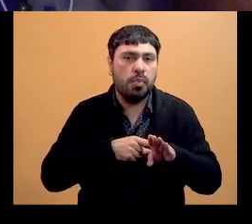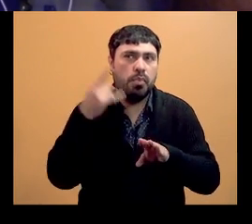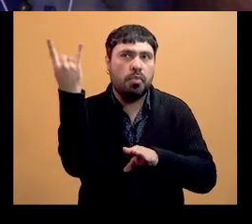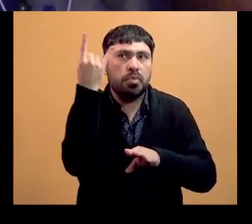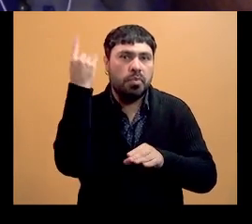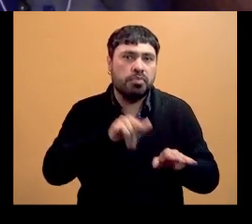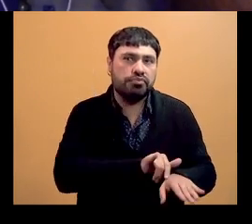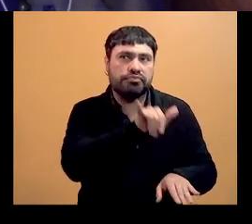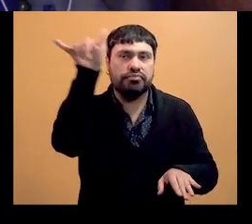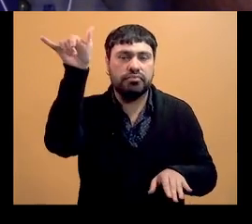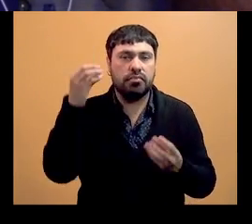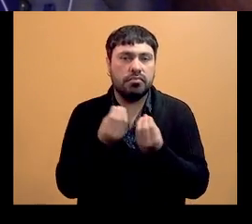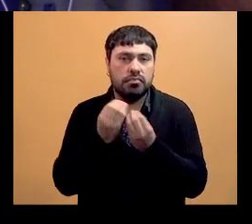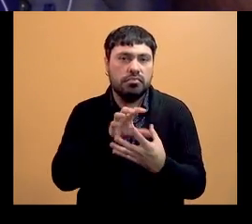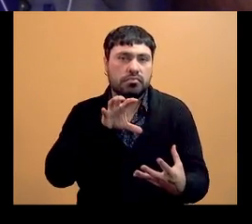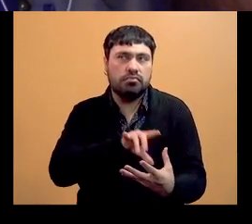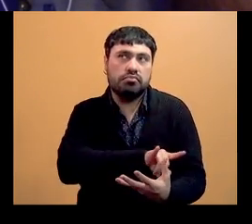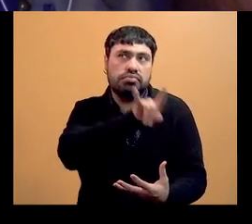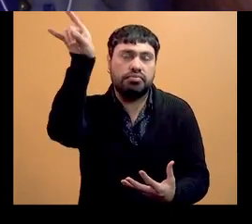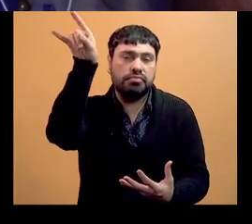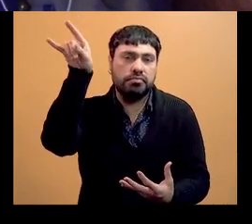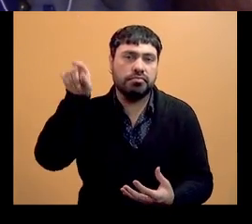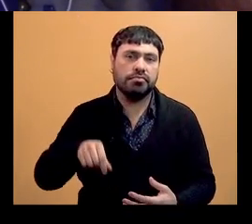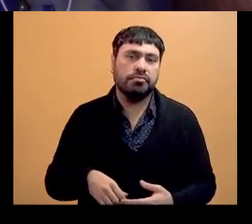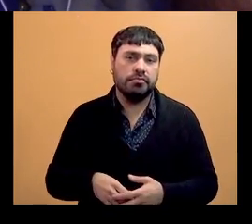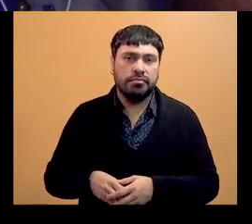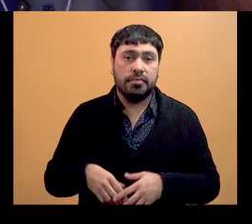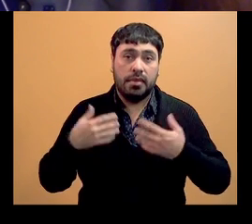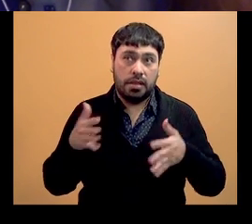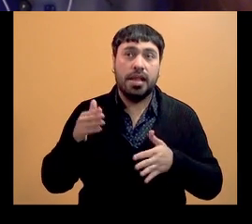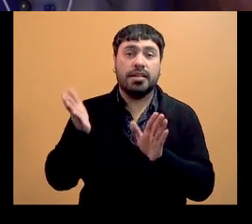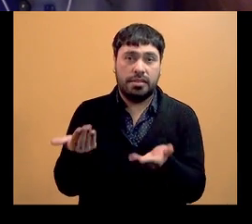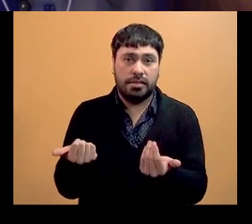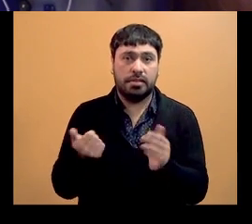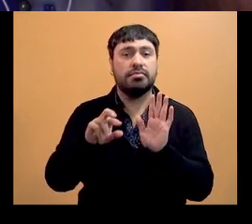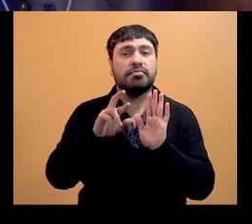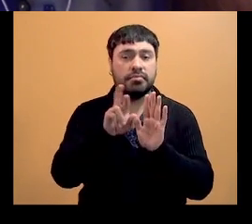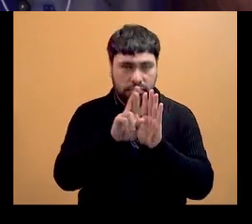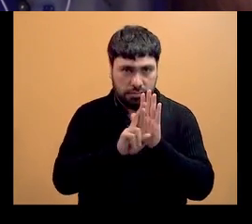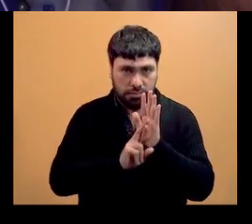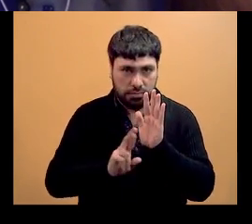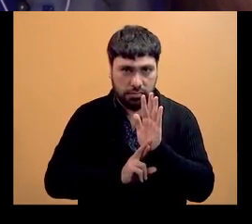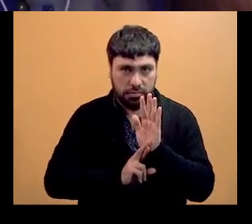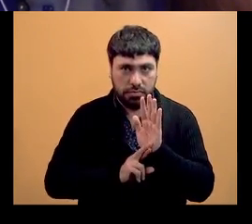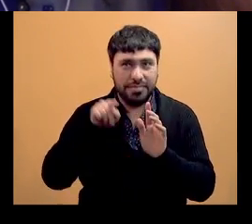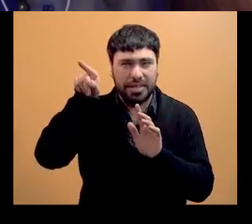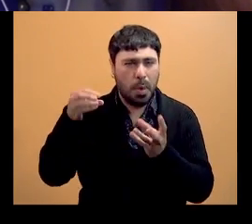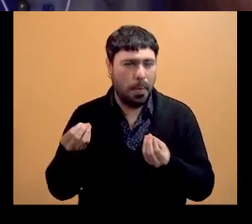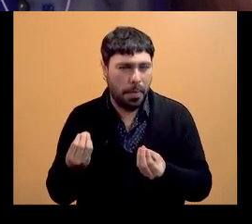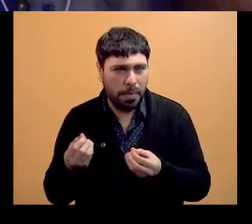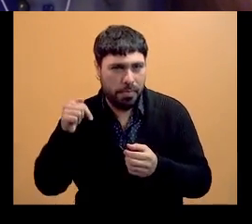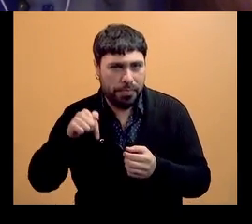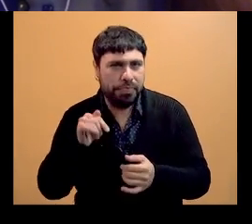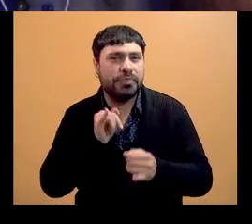Ahora, por supuesto que también hay beneficios. Como les digo, uno de los objetivos que busca esta constelación es la de llevar internet y acceso a áreas